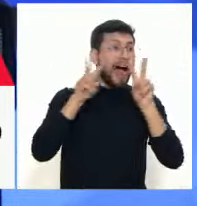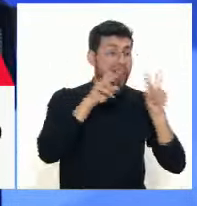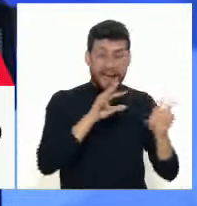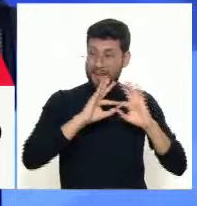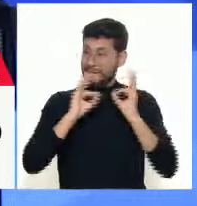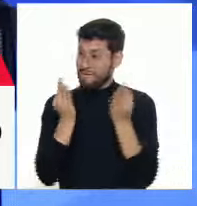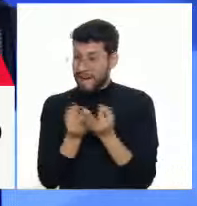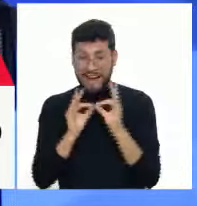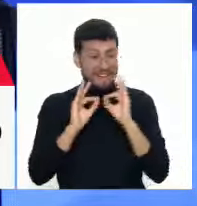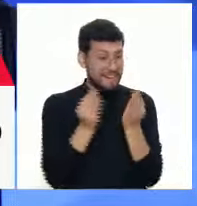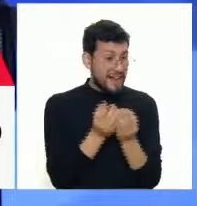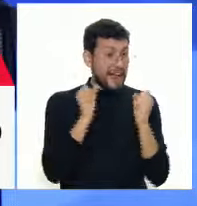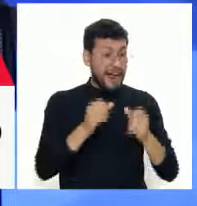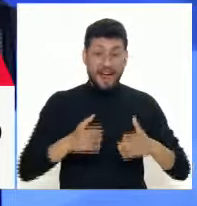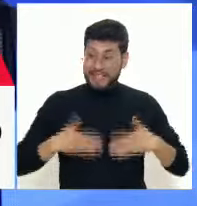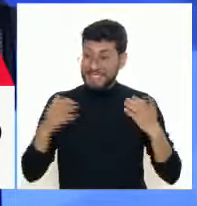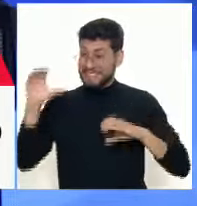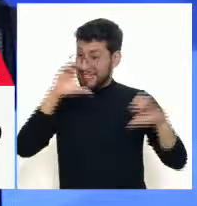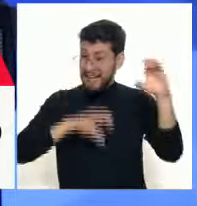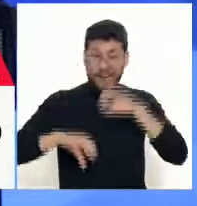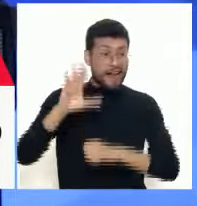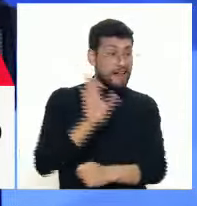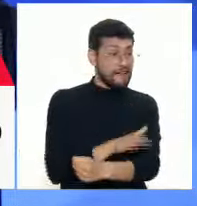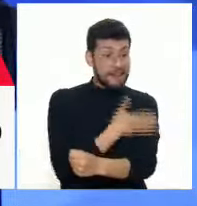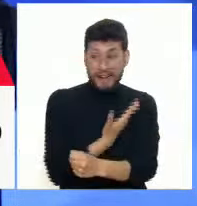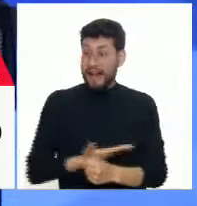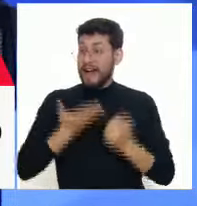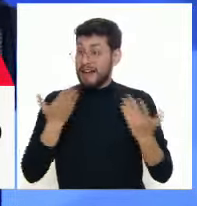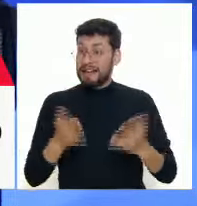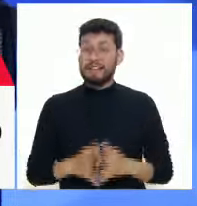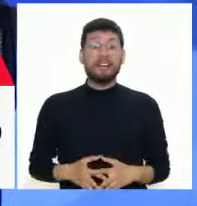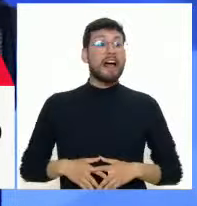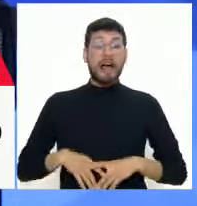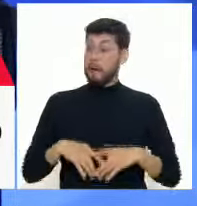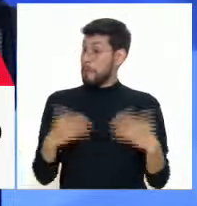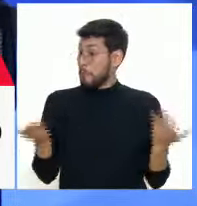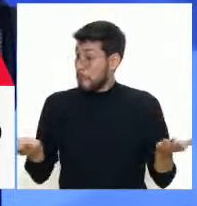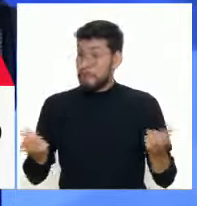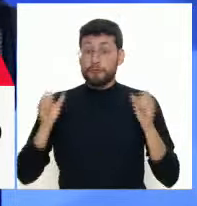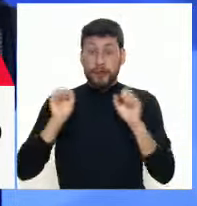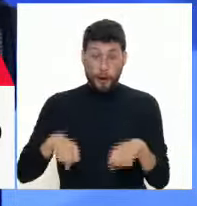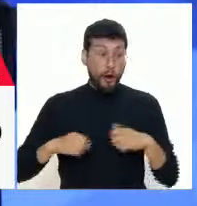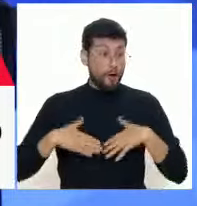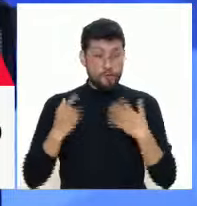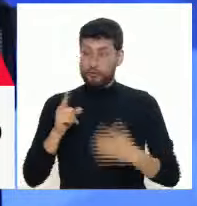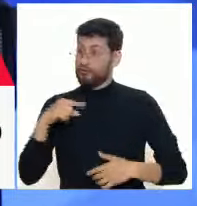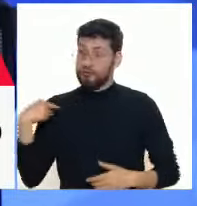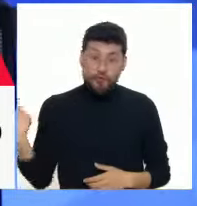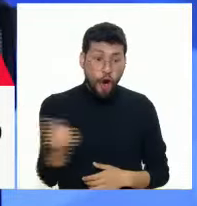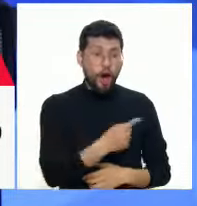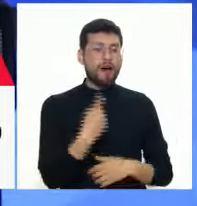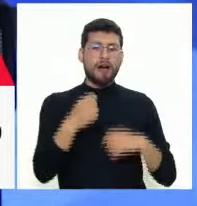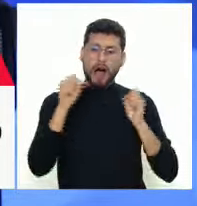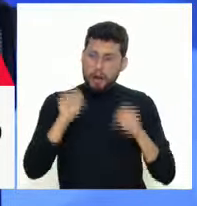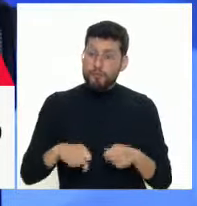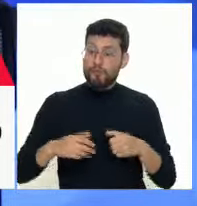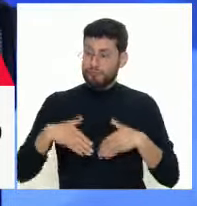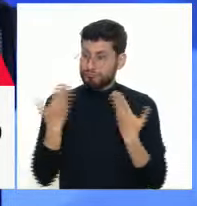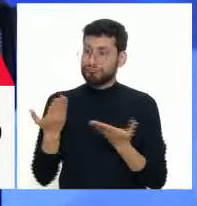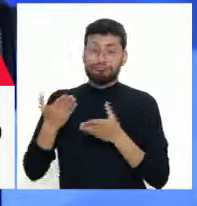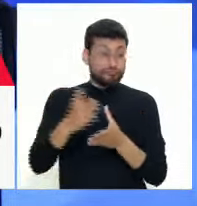en familia, hacer ciencia, cantar y es más, podamos todos